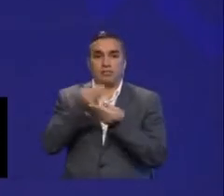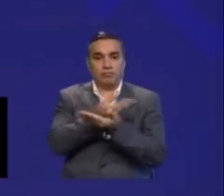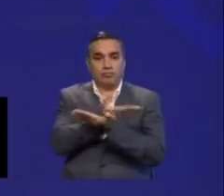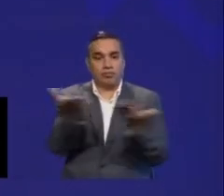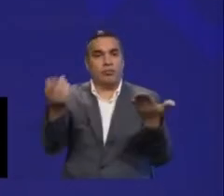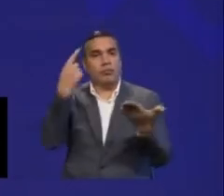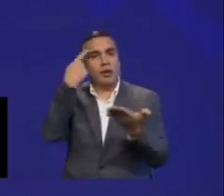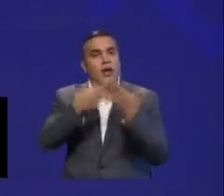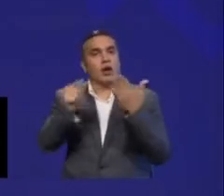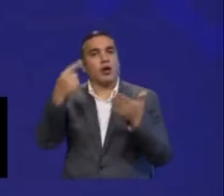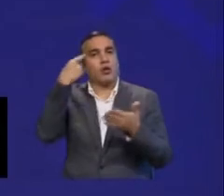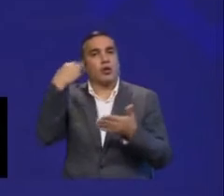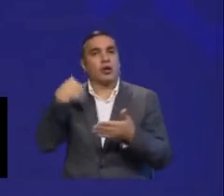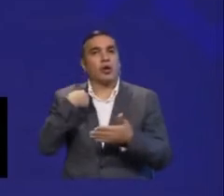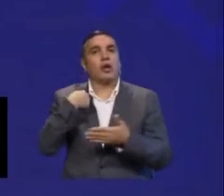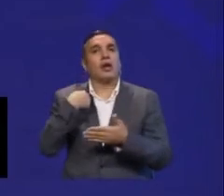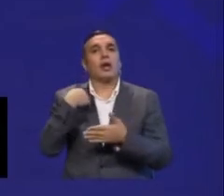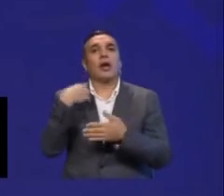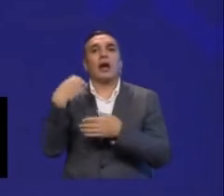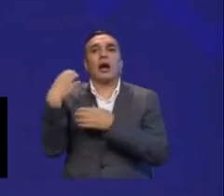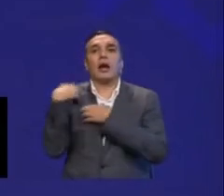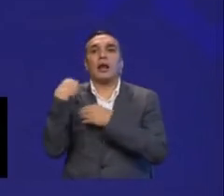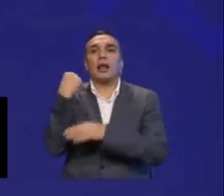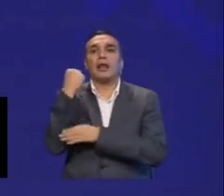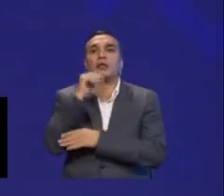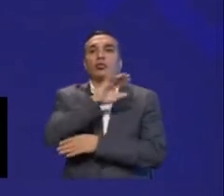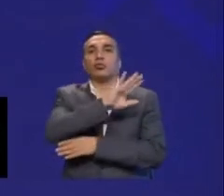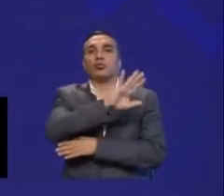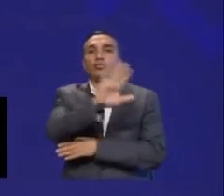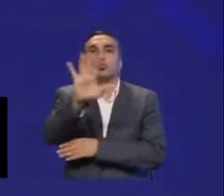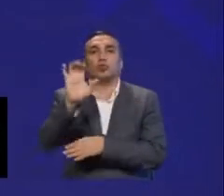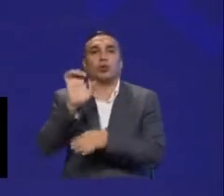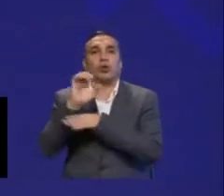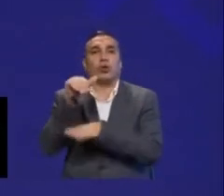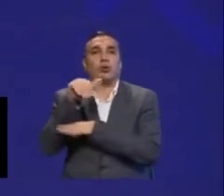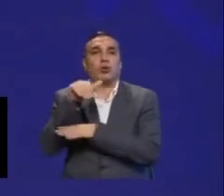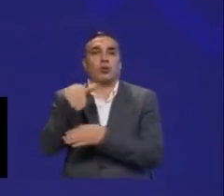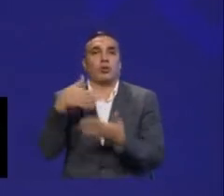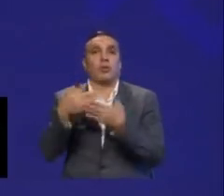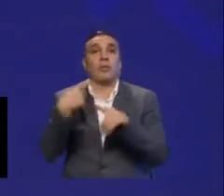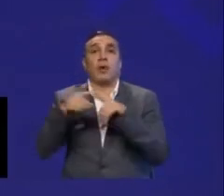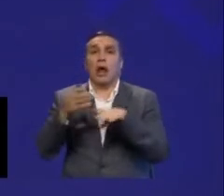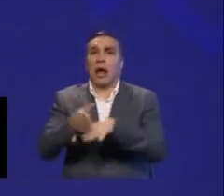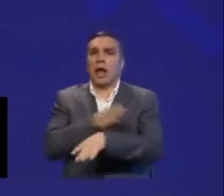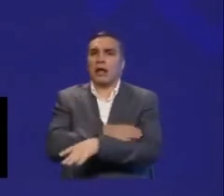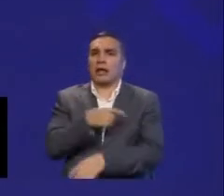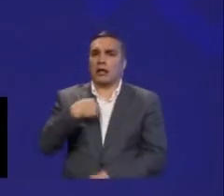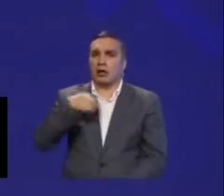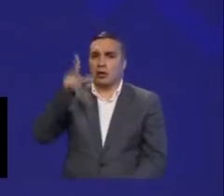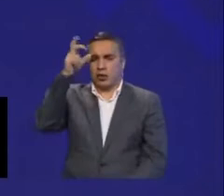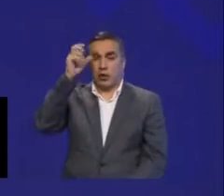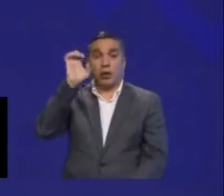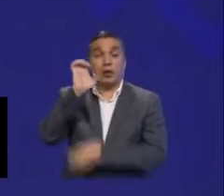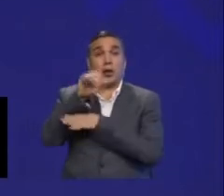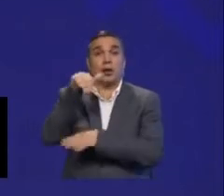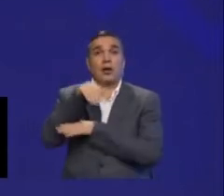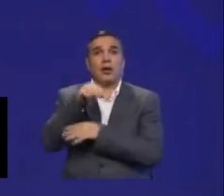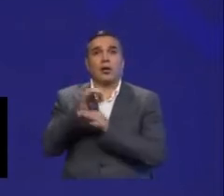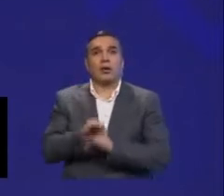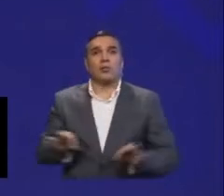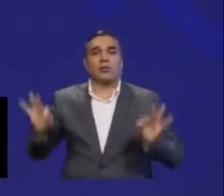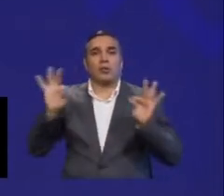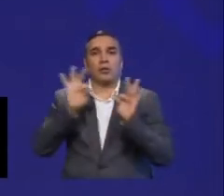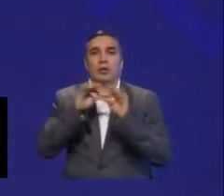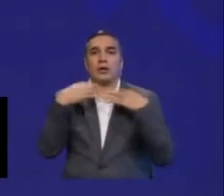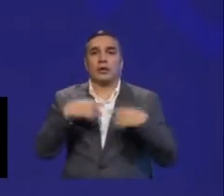Estado que garantice los derechos de los ecuatorianos. Pero antes de todo eso, Yo creo que el Ecuador tiene que aquilatar la gravedad de la